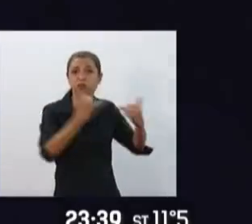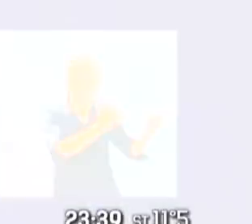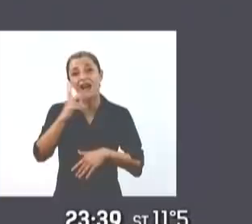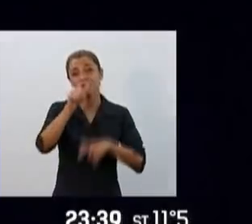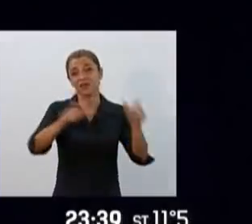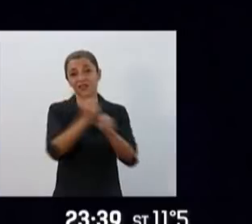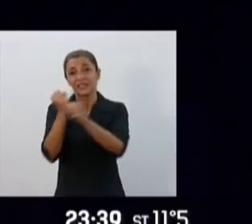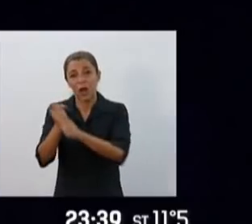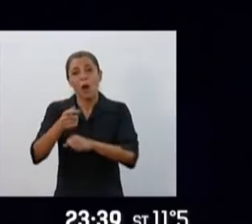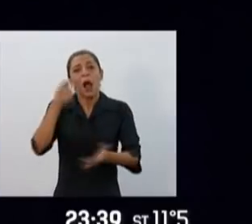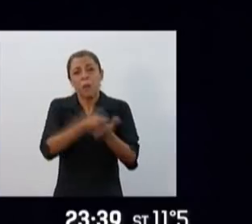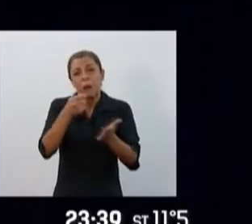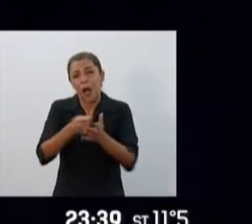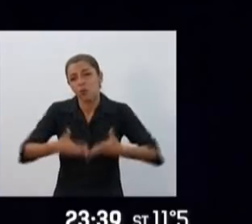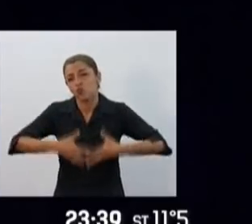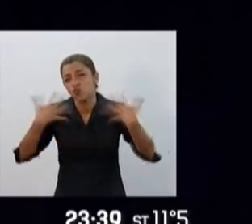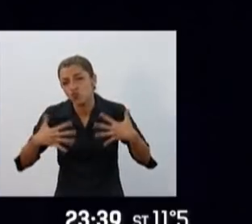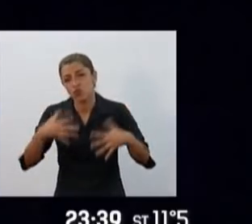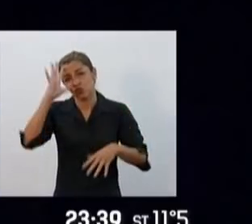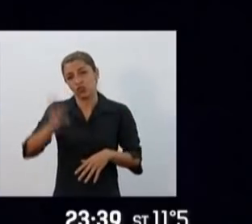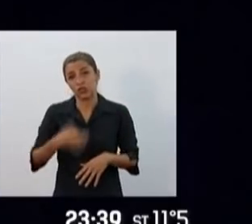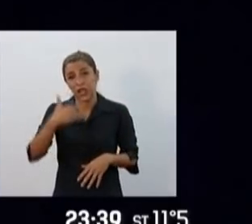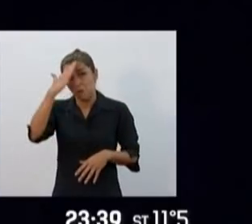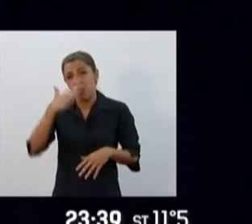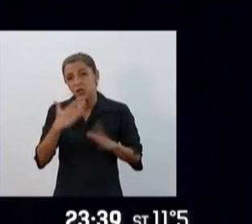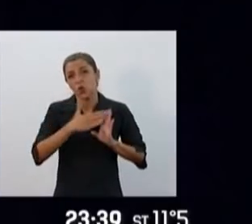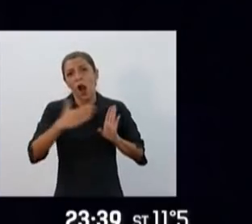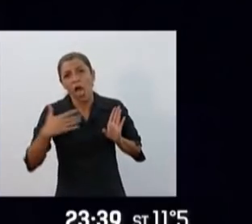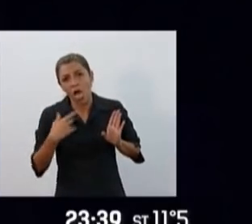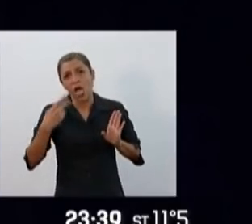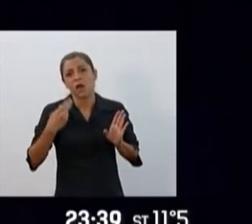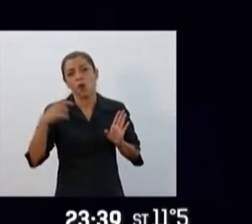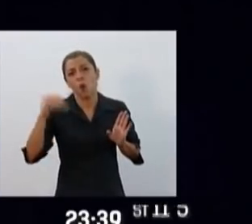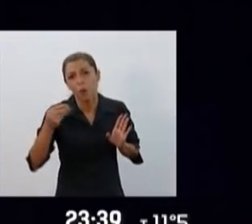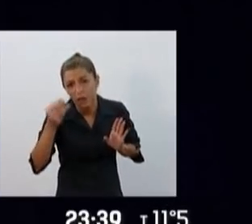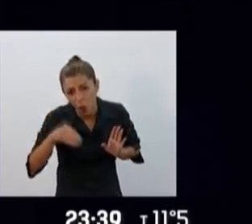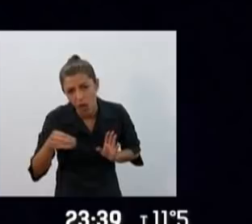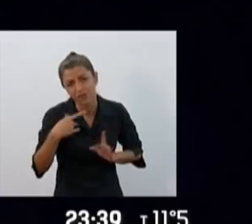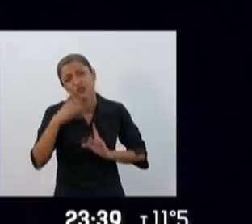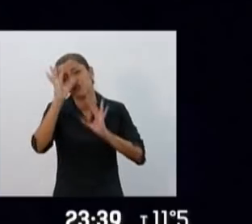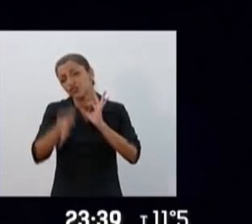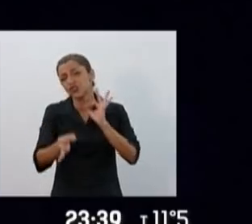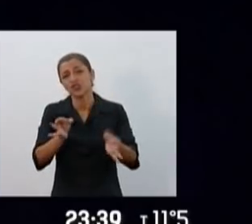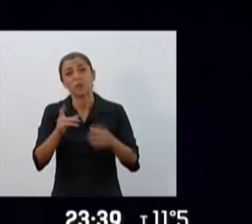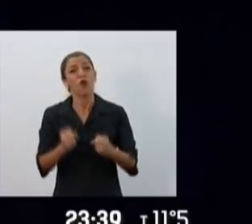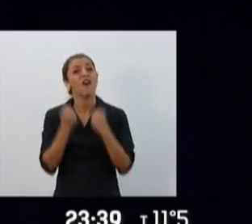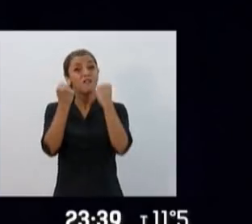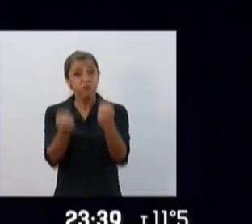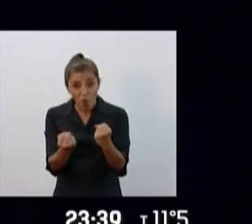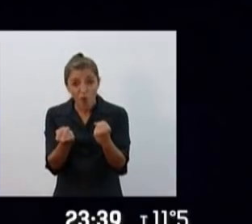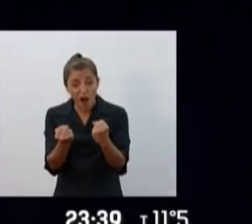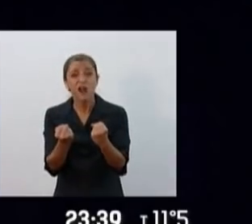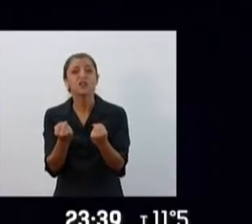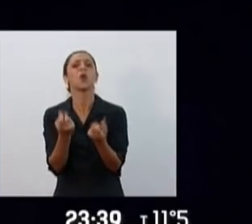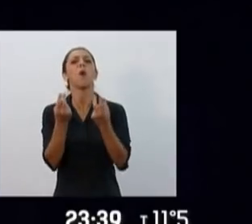efectivamente es. El fin de mes ha sido angustiante y agobiante, pero quiero decirles que el esfuerzo no fue en vano,